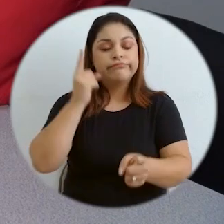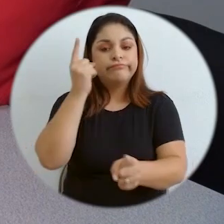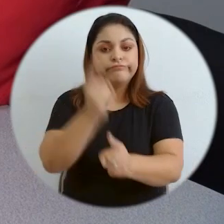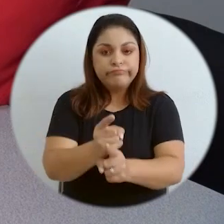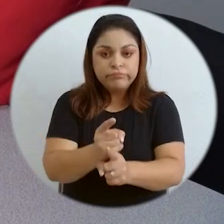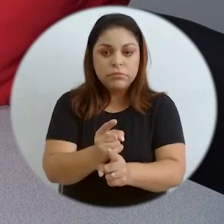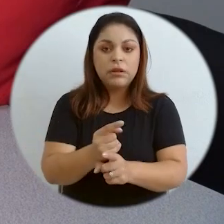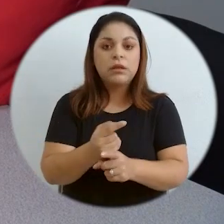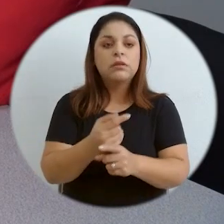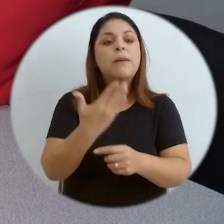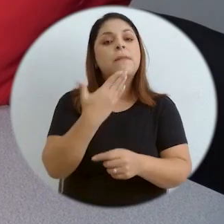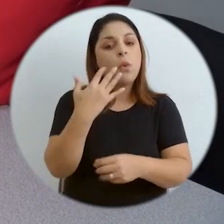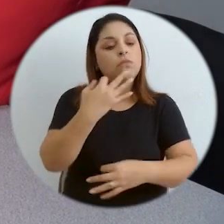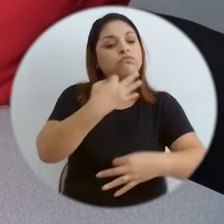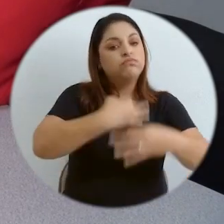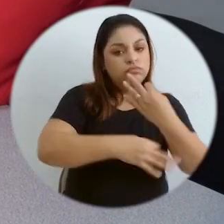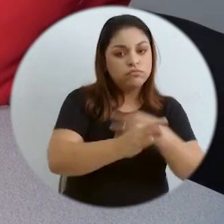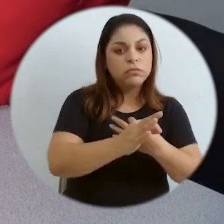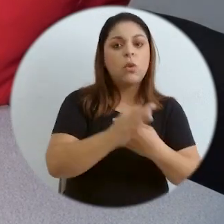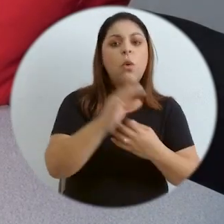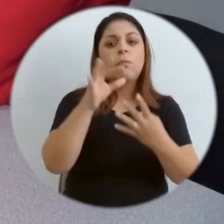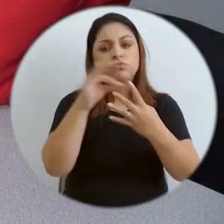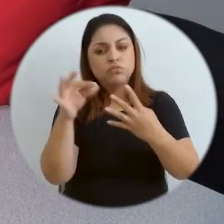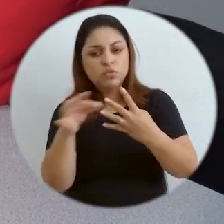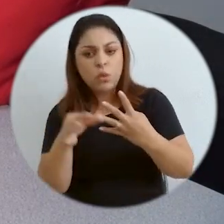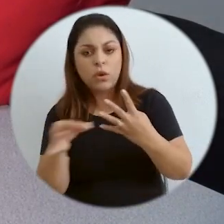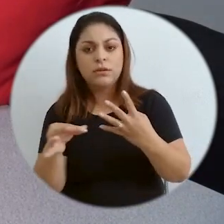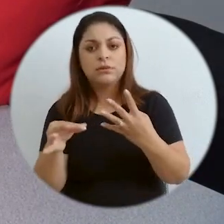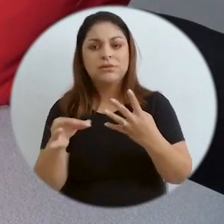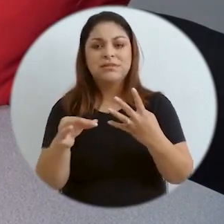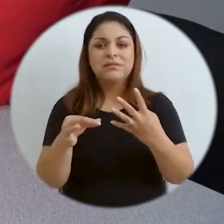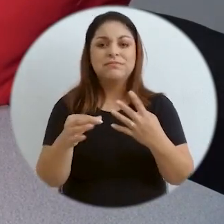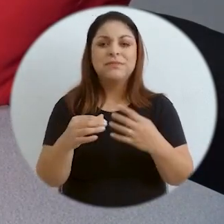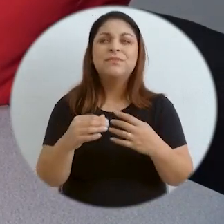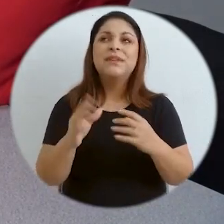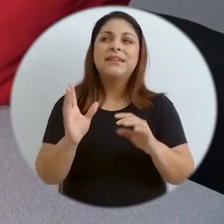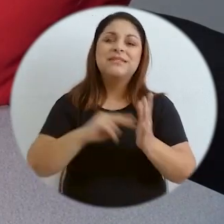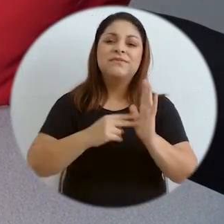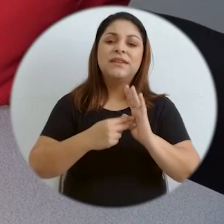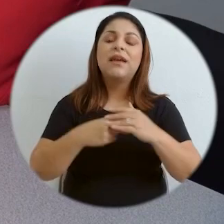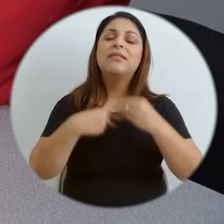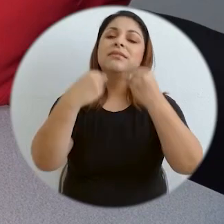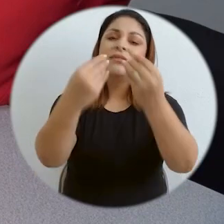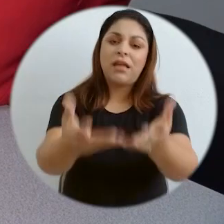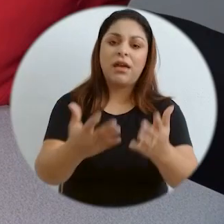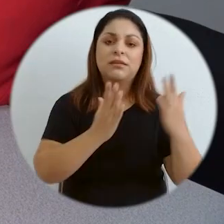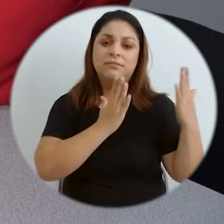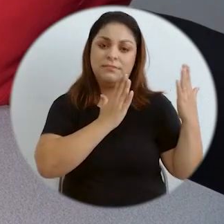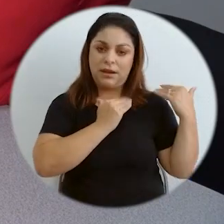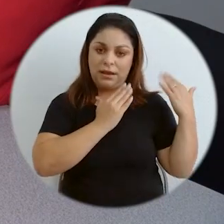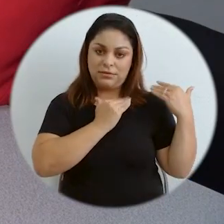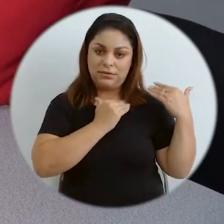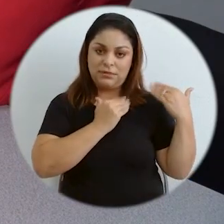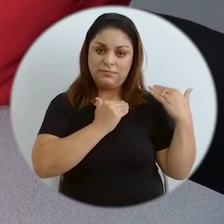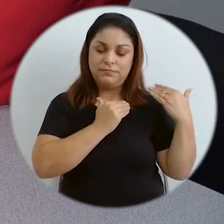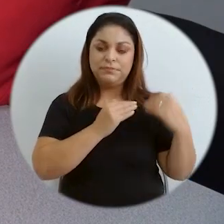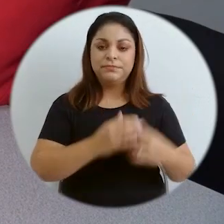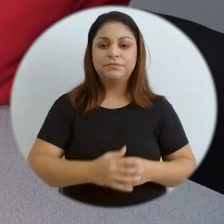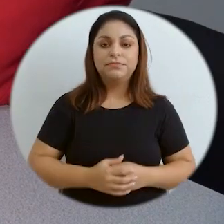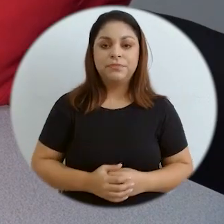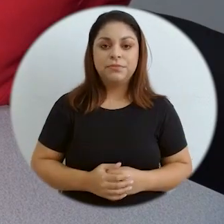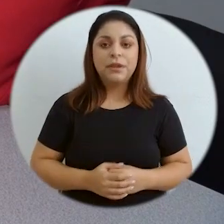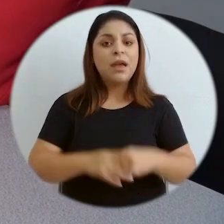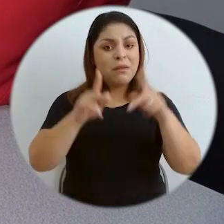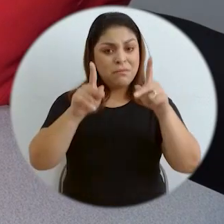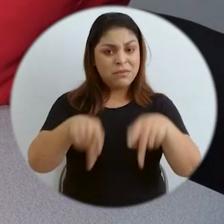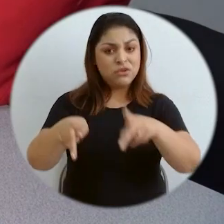ser efectivo, pero hay otras opciones. Es decir, es como hay esperanza, ¿verdad? Y la